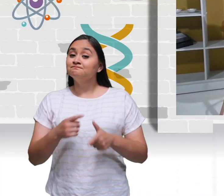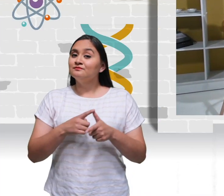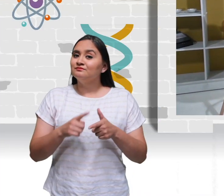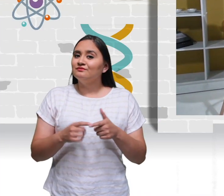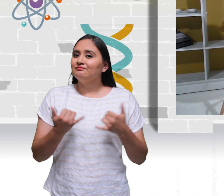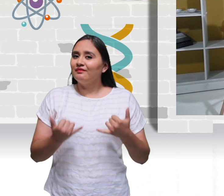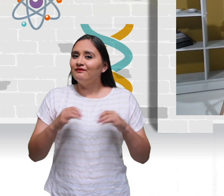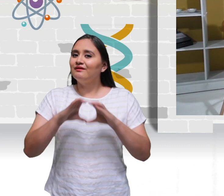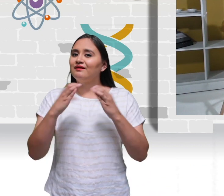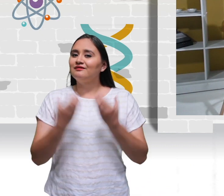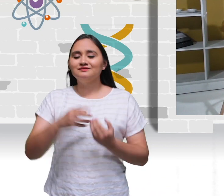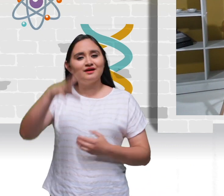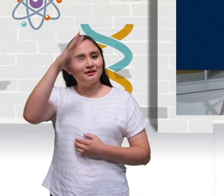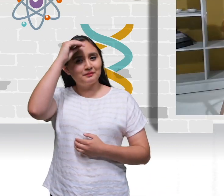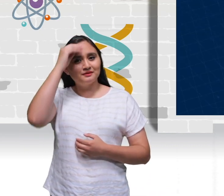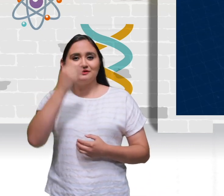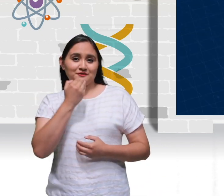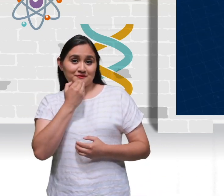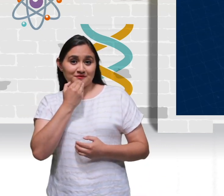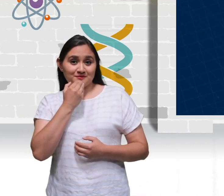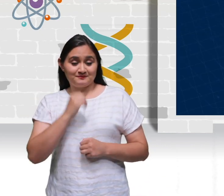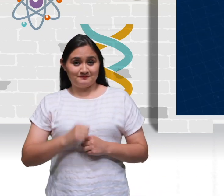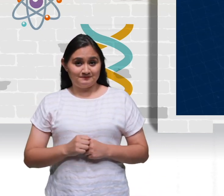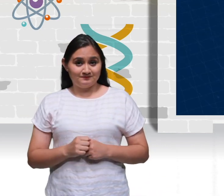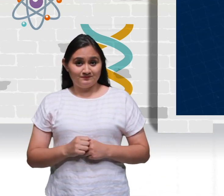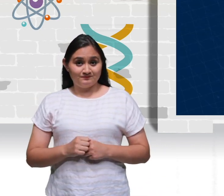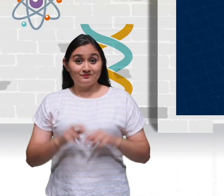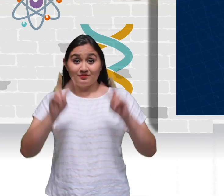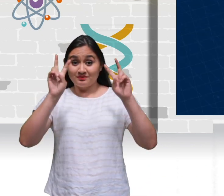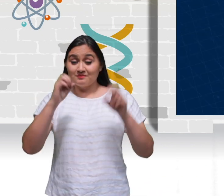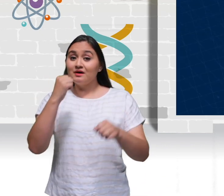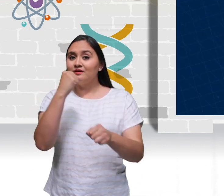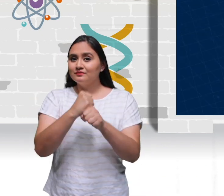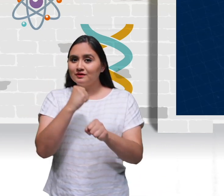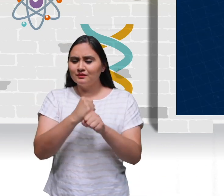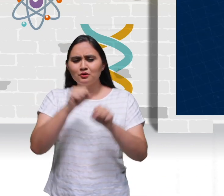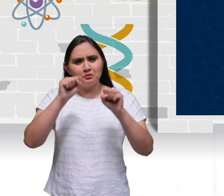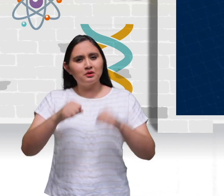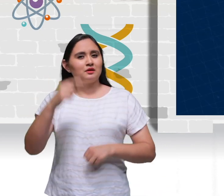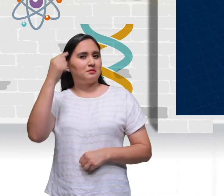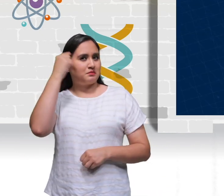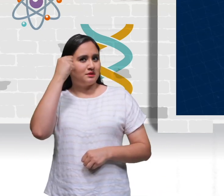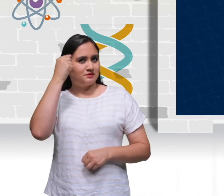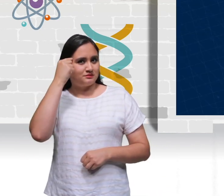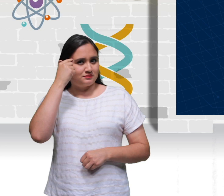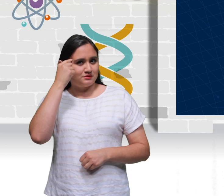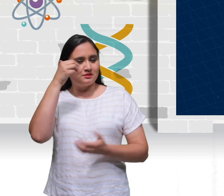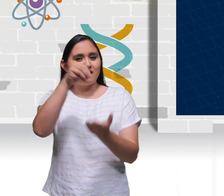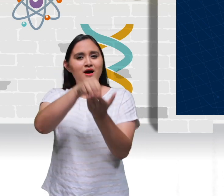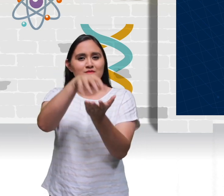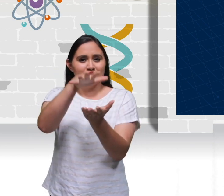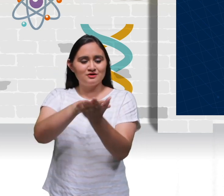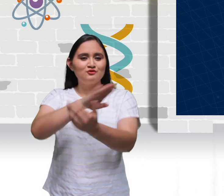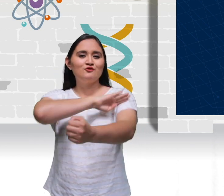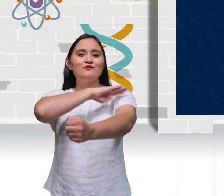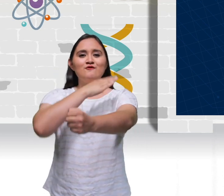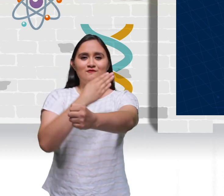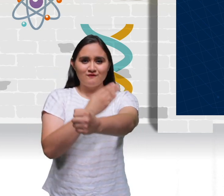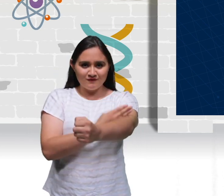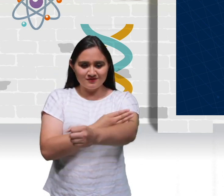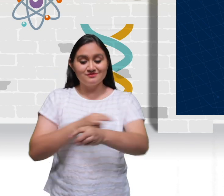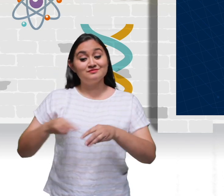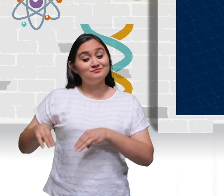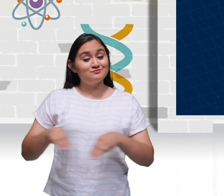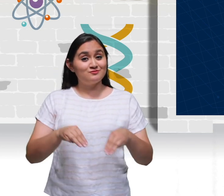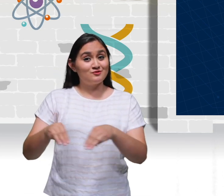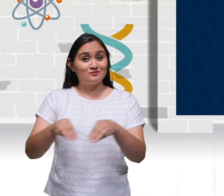Entonces, en esta clase hemos aprendido que al hablar de trabajo podemos pensar en la aplicación de una fuerza y